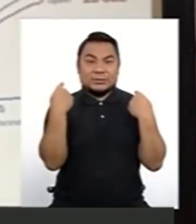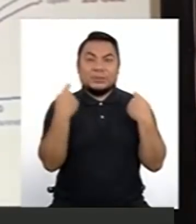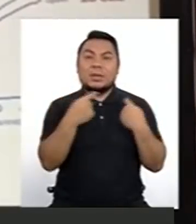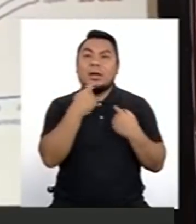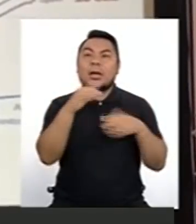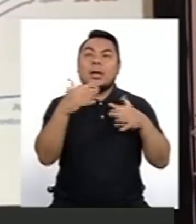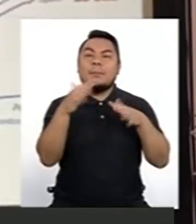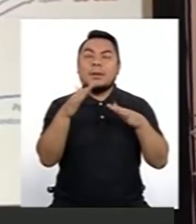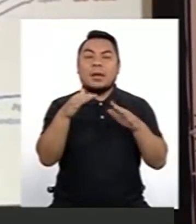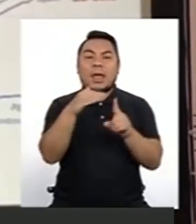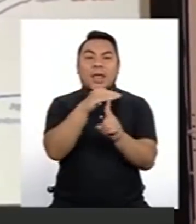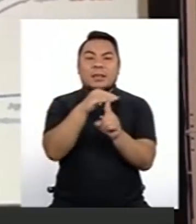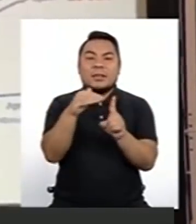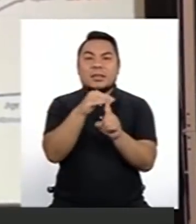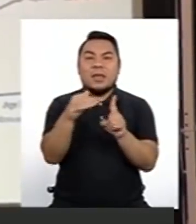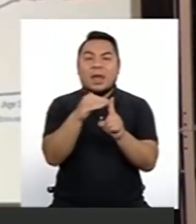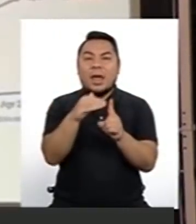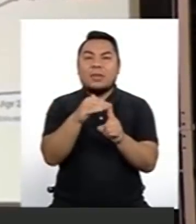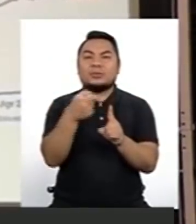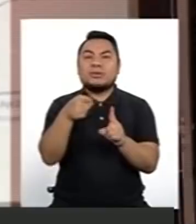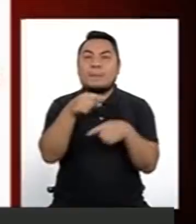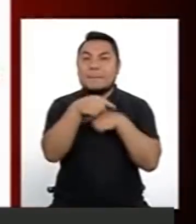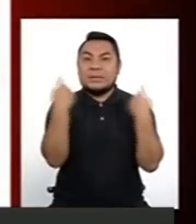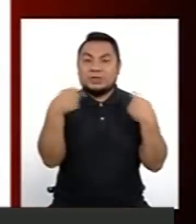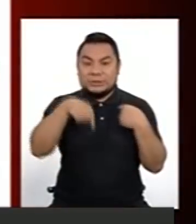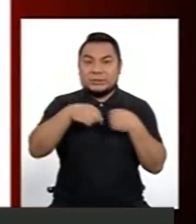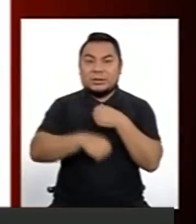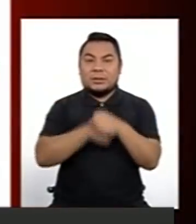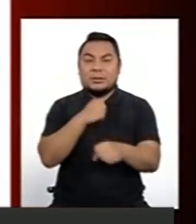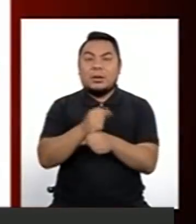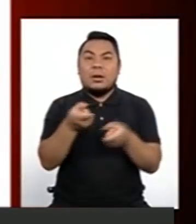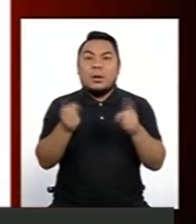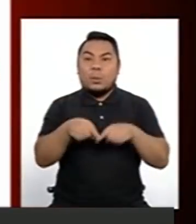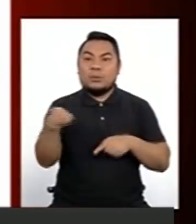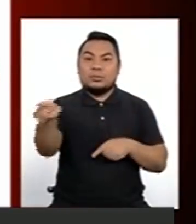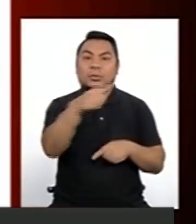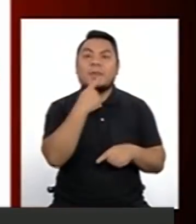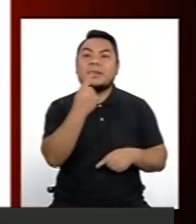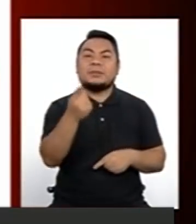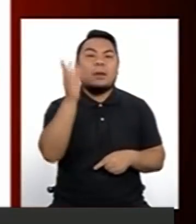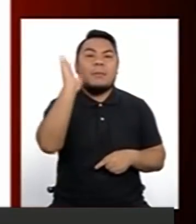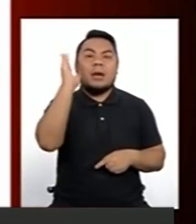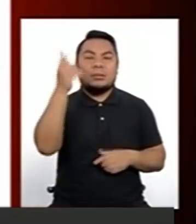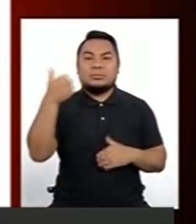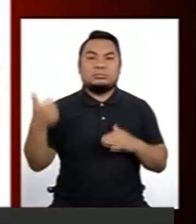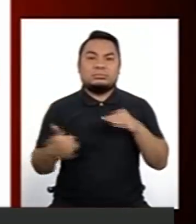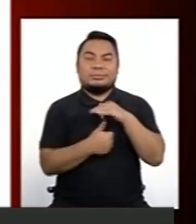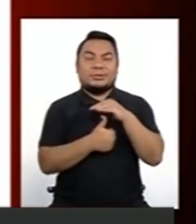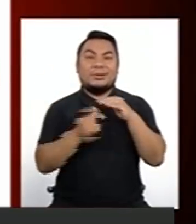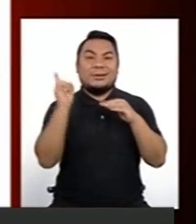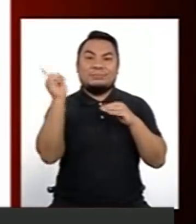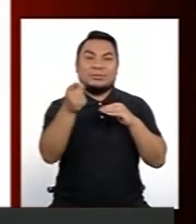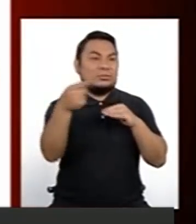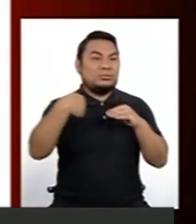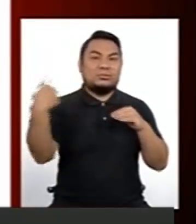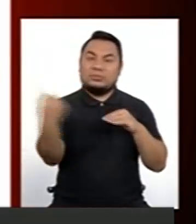mediados de marzo del presente año, cuando tomamos las medidas, podemos